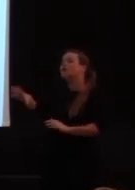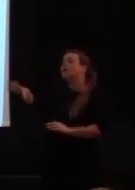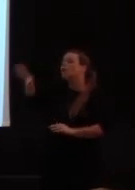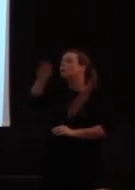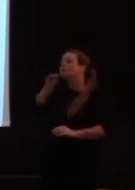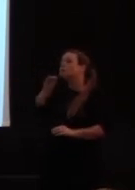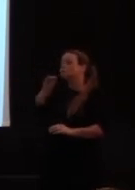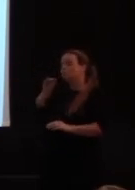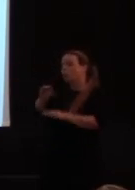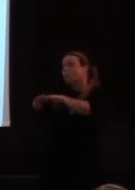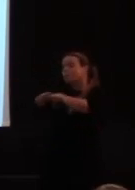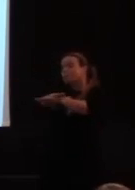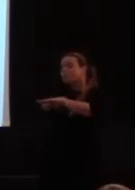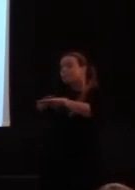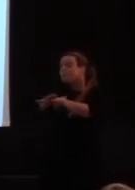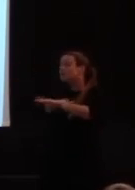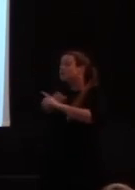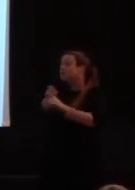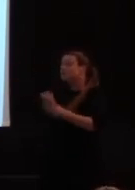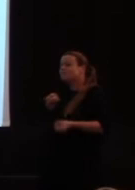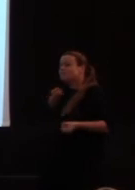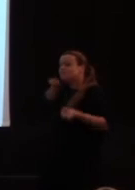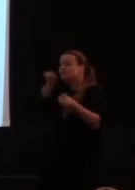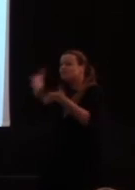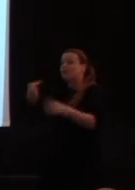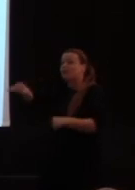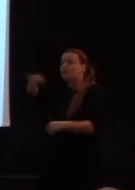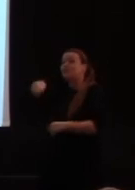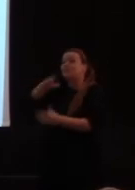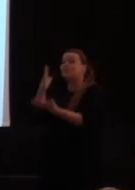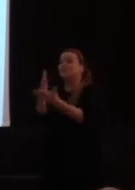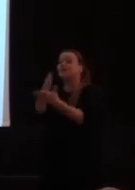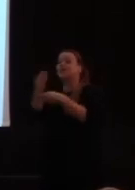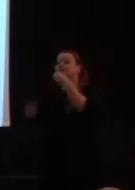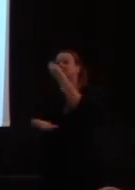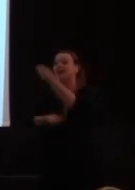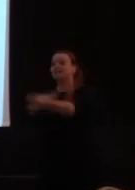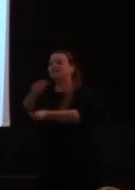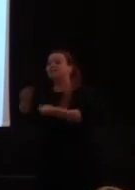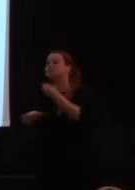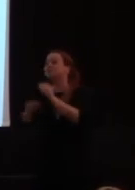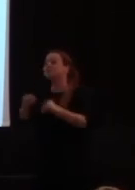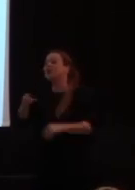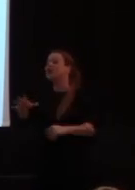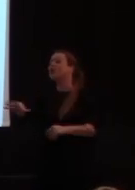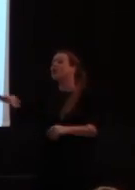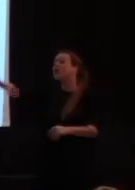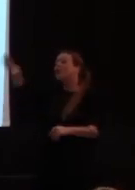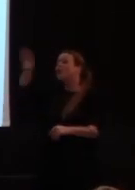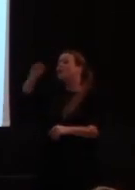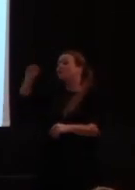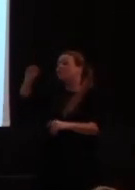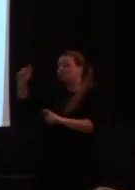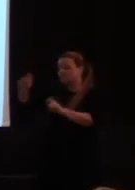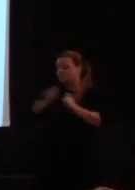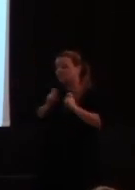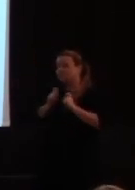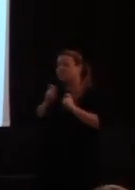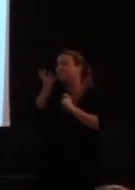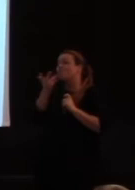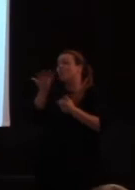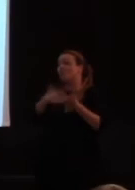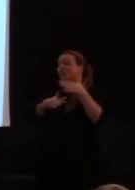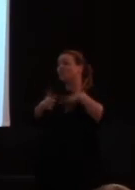básica para la expresión que nosotros hacemos en clase es un tipo de comprensión que no aporta conocimiento de verdad, porque